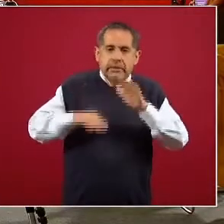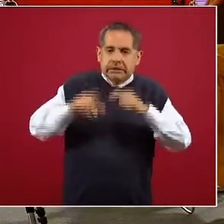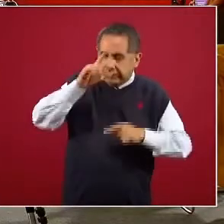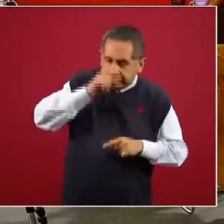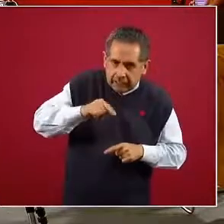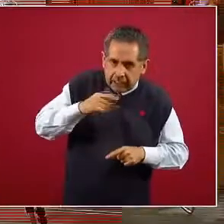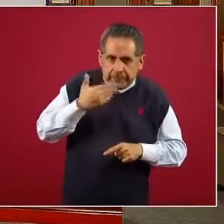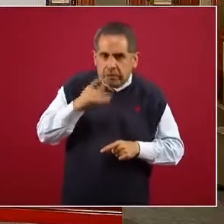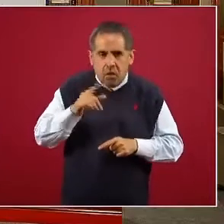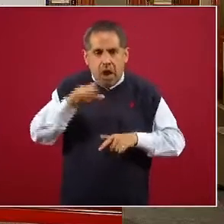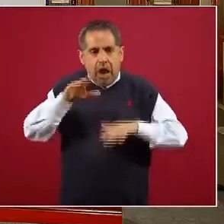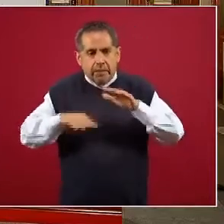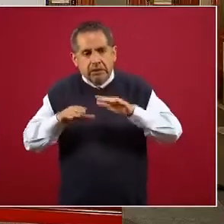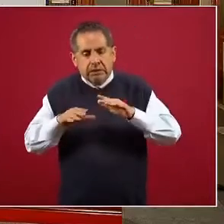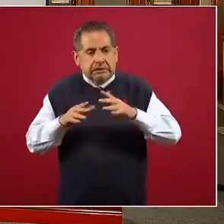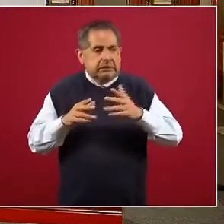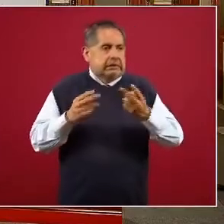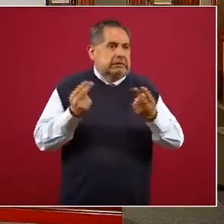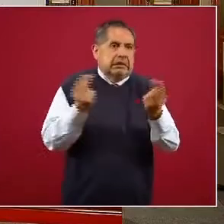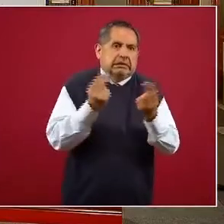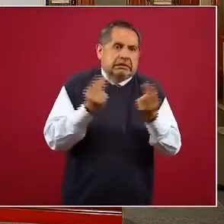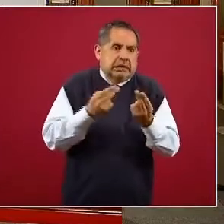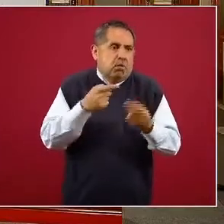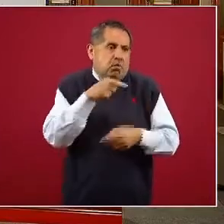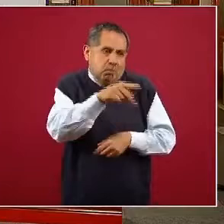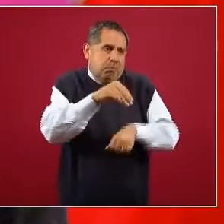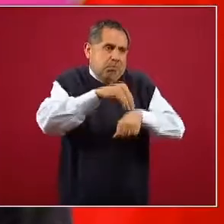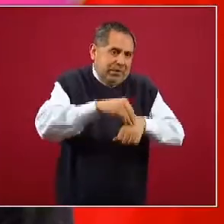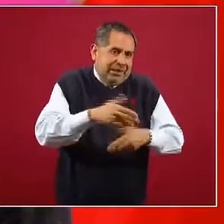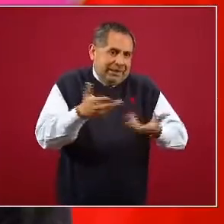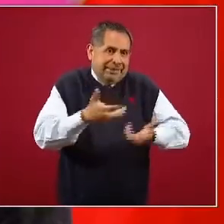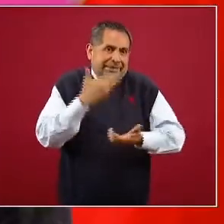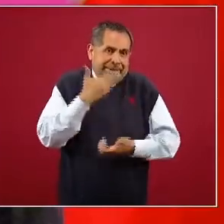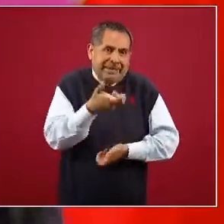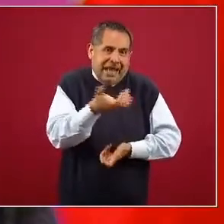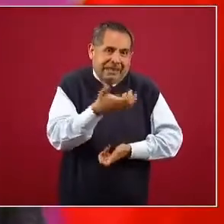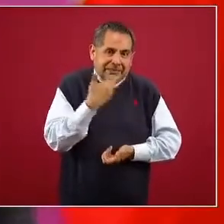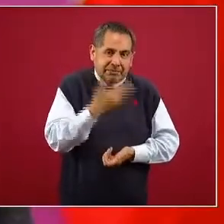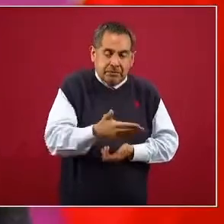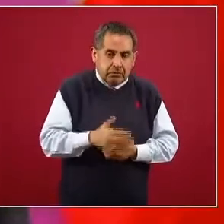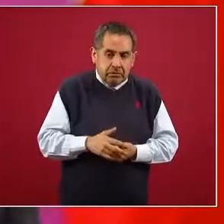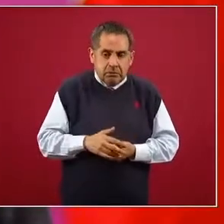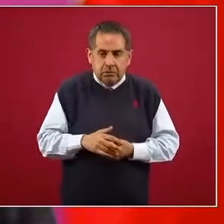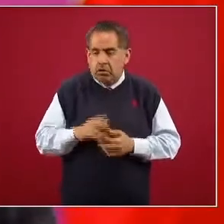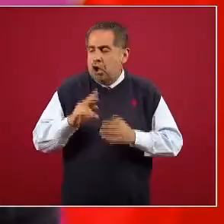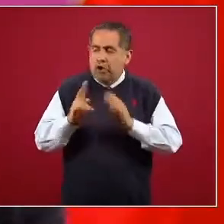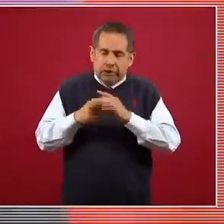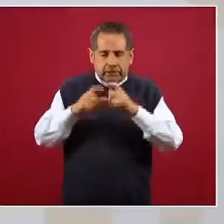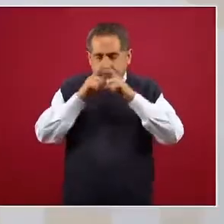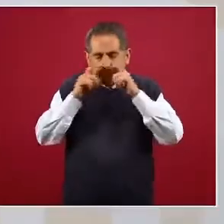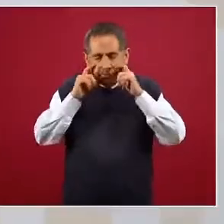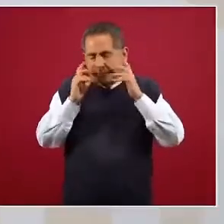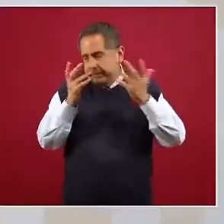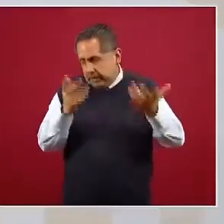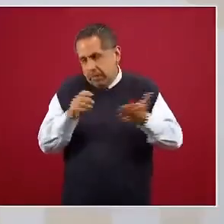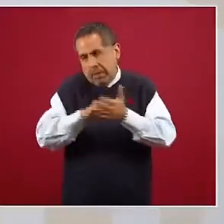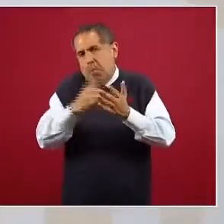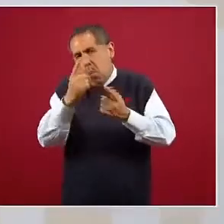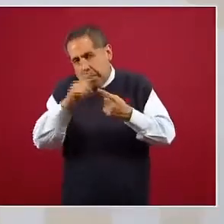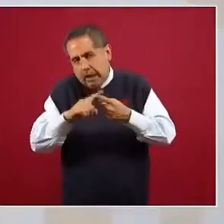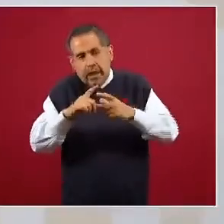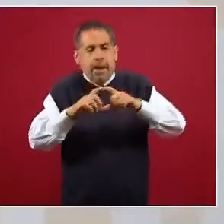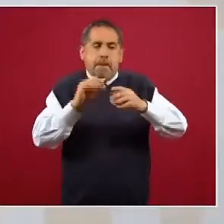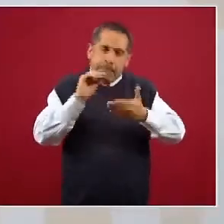efectivas, algunas muy dependientes de la conducta humana. No voy a volver a hablar del cubrebocas, pero es una de